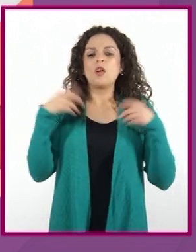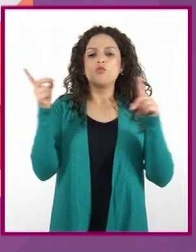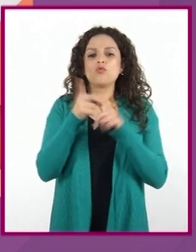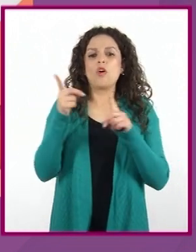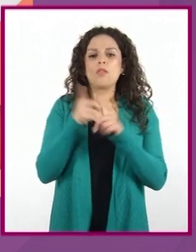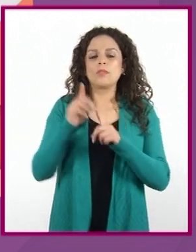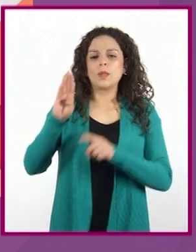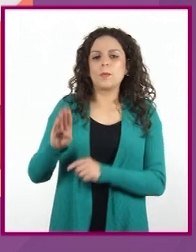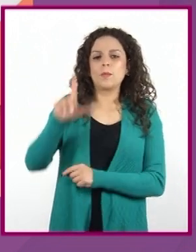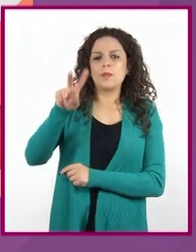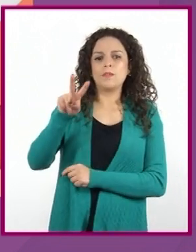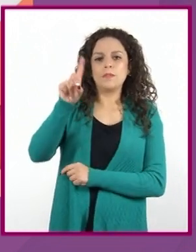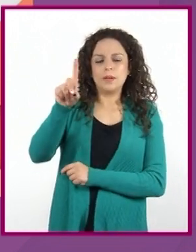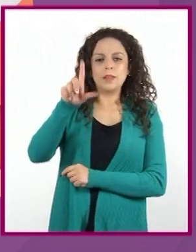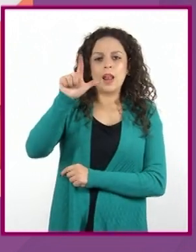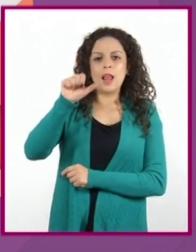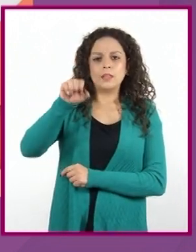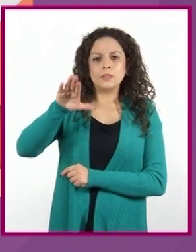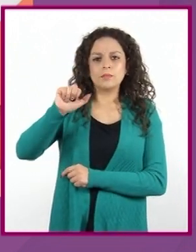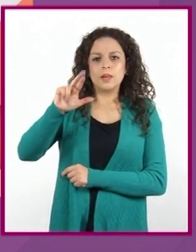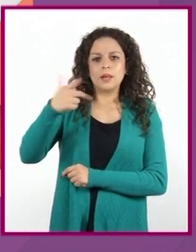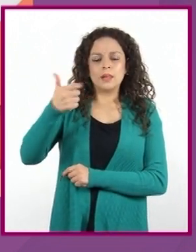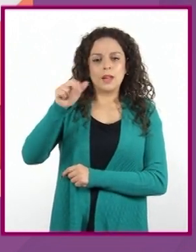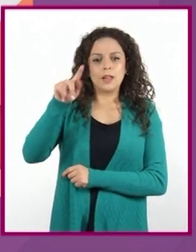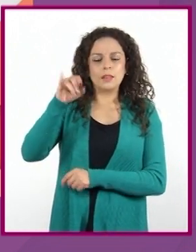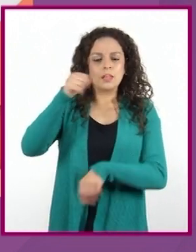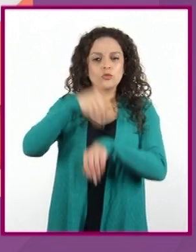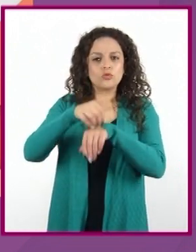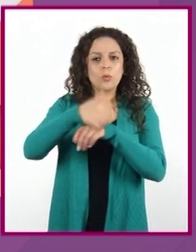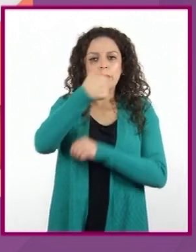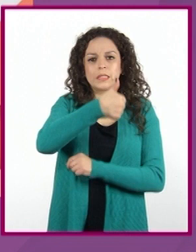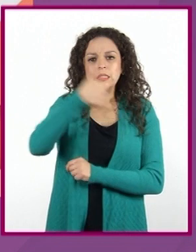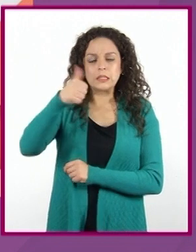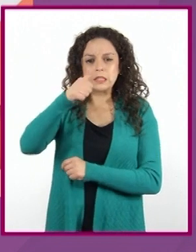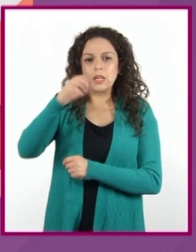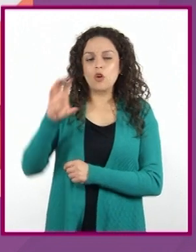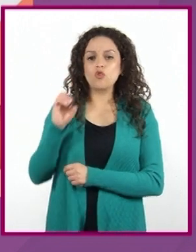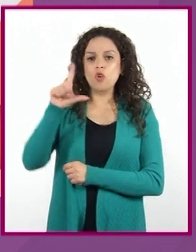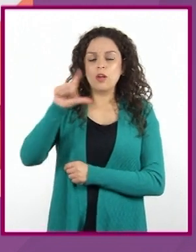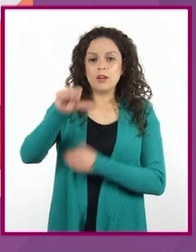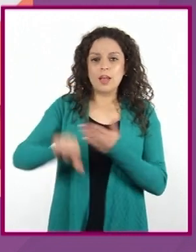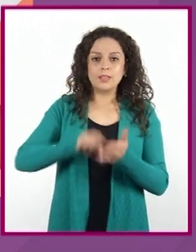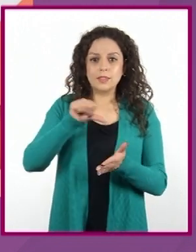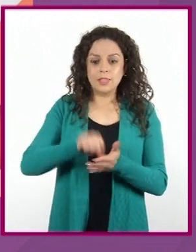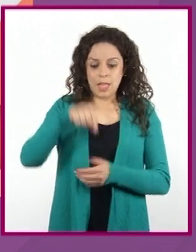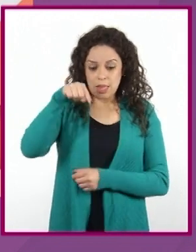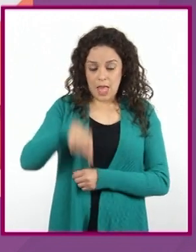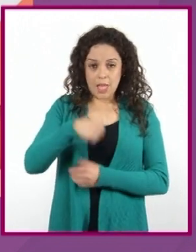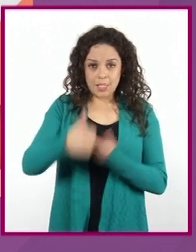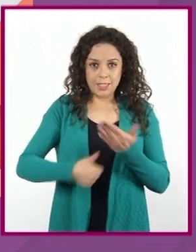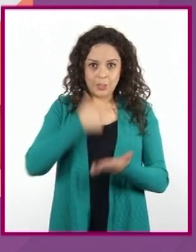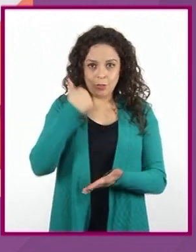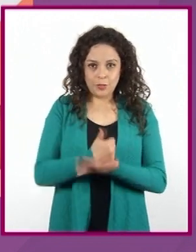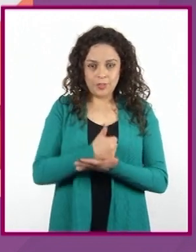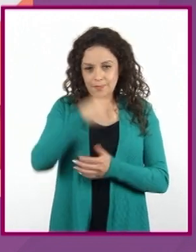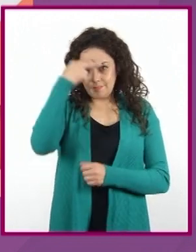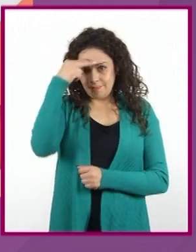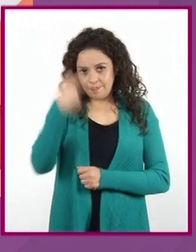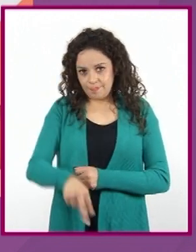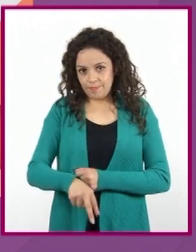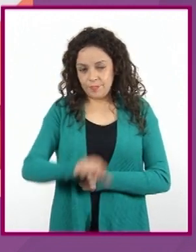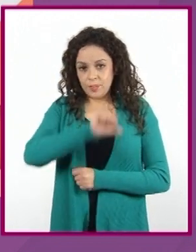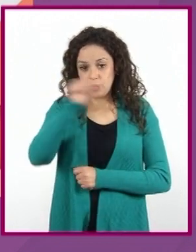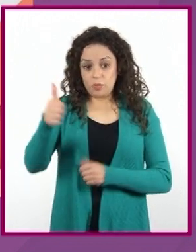Boulevard Las Margaritas número 66, Colonia Centro de esta ciudad. Y por la otra parte, el